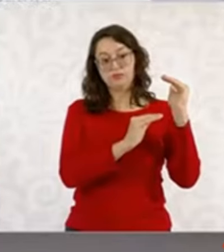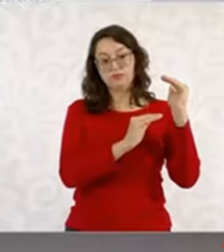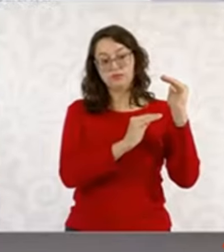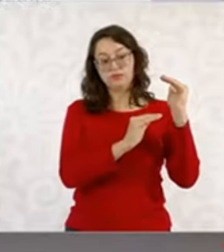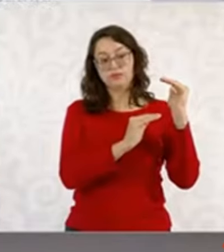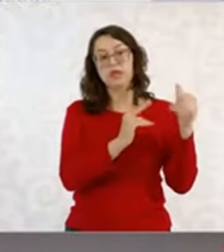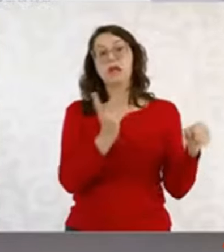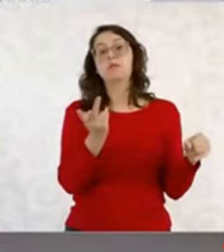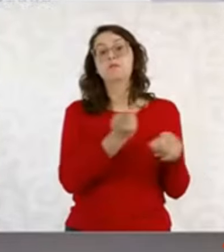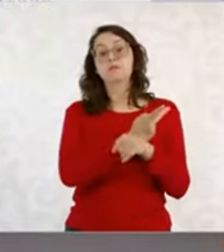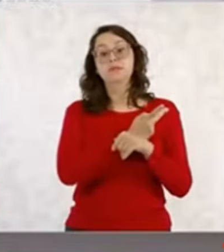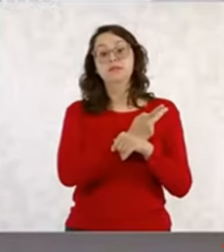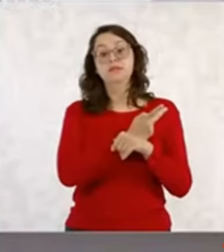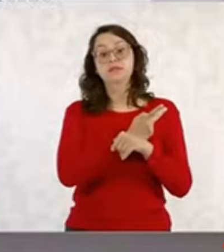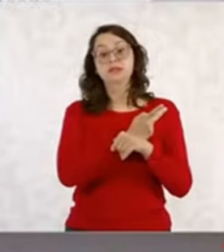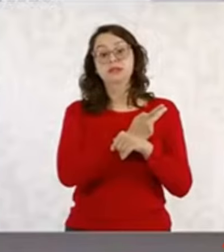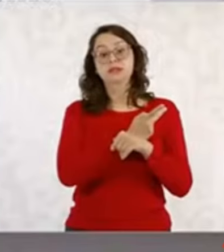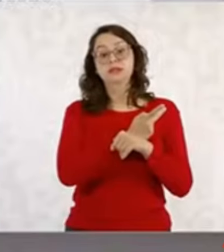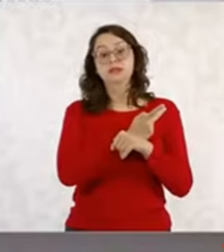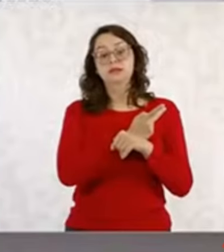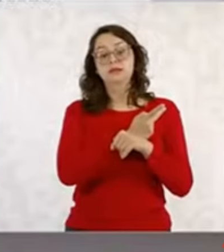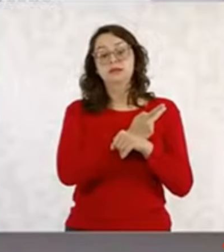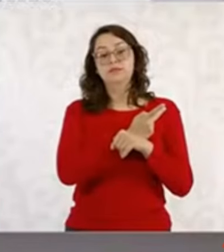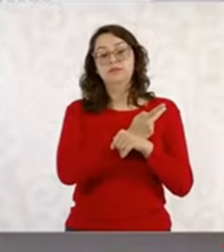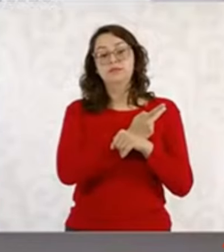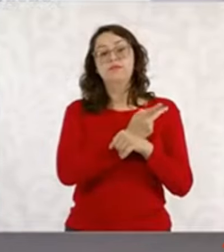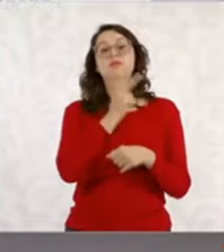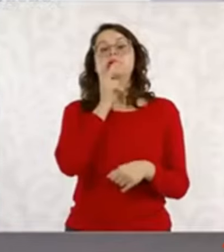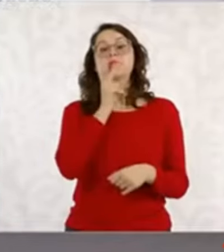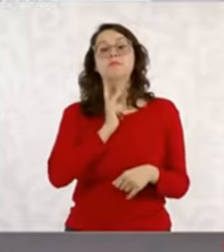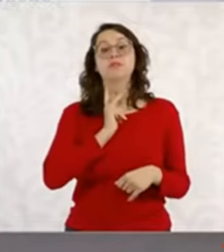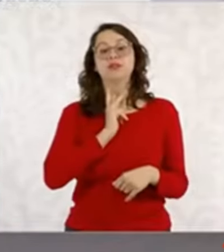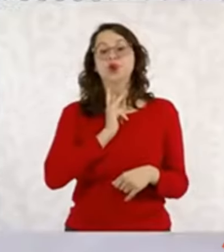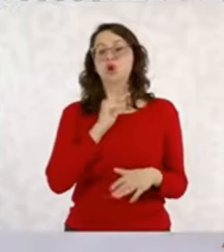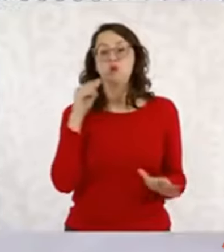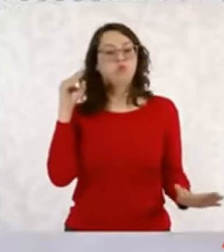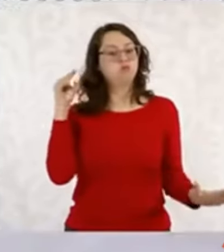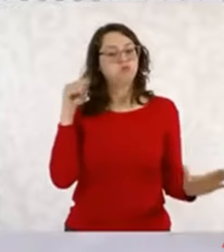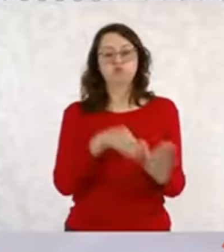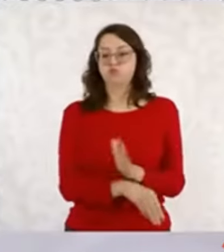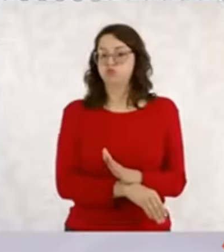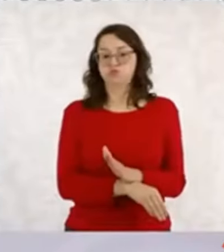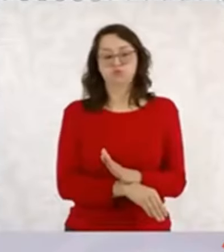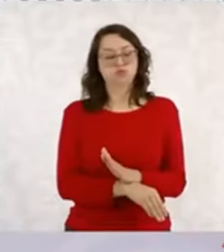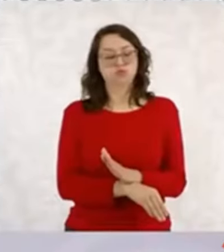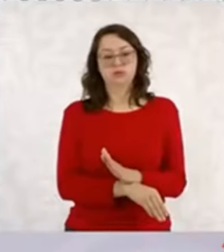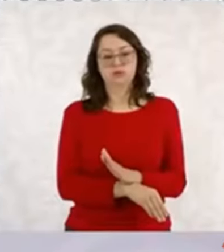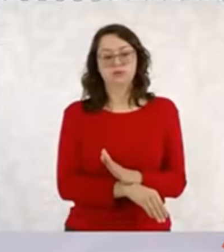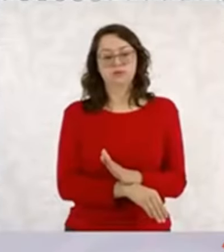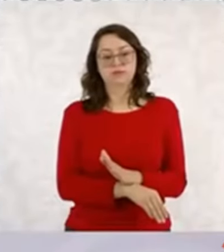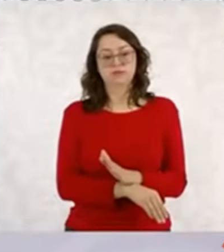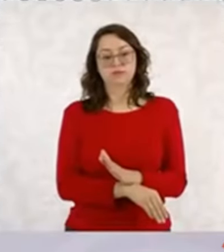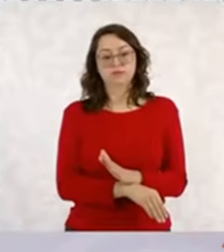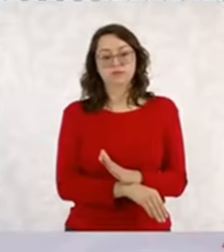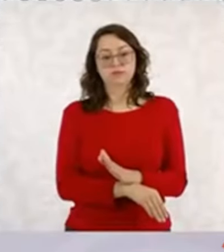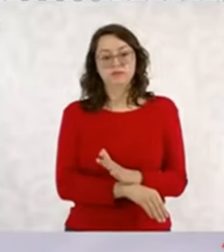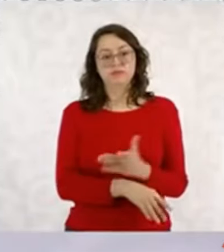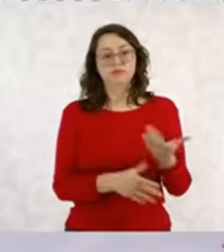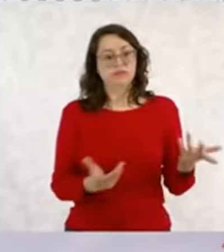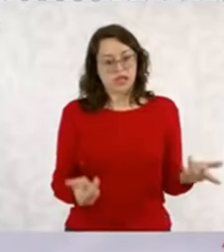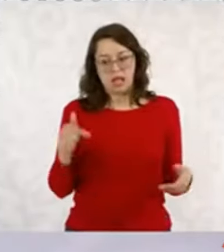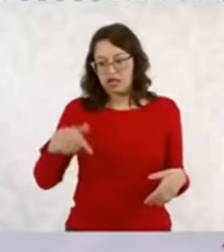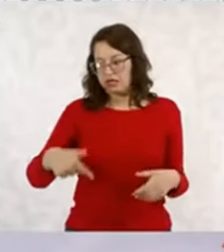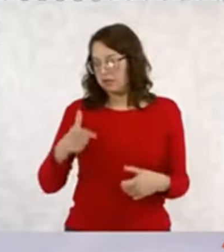se caen los precios del petróleo. México aquí descubre Cantarell y